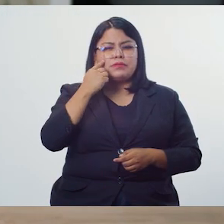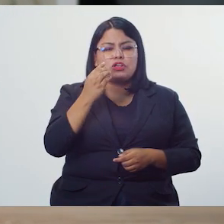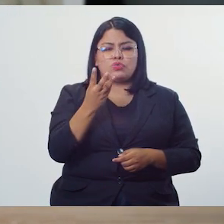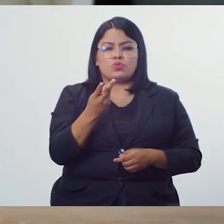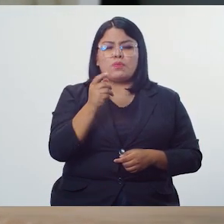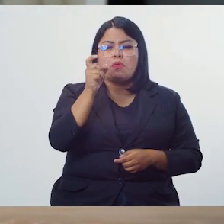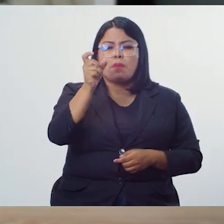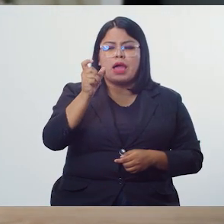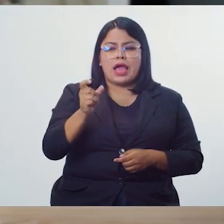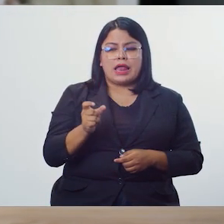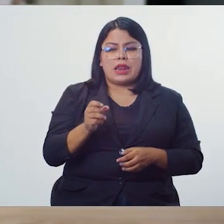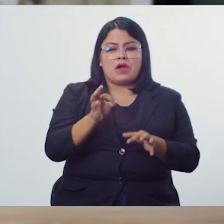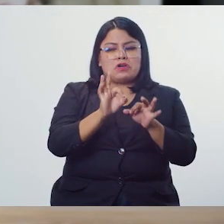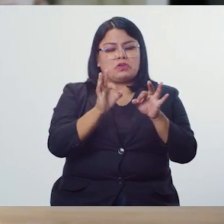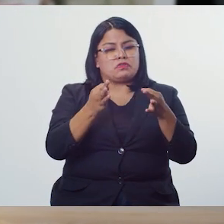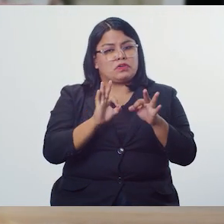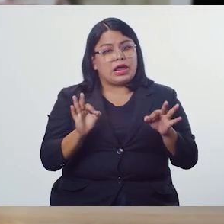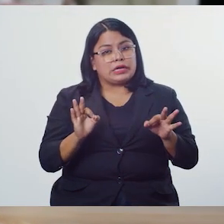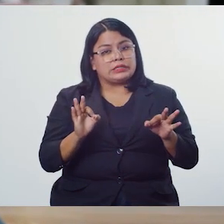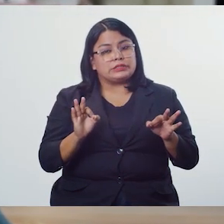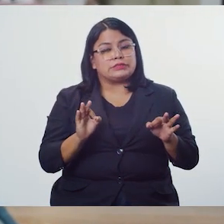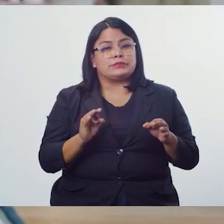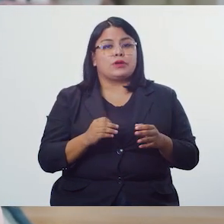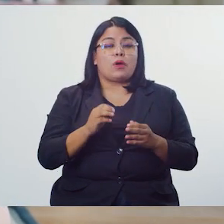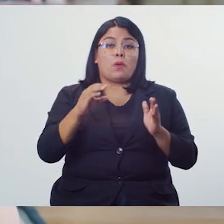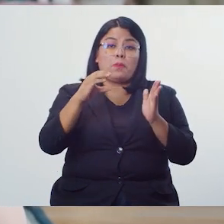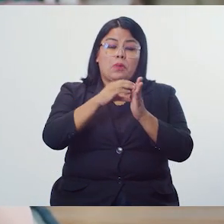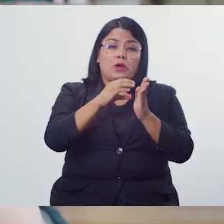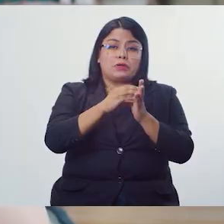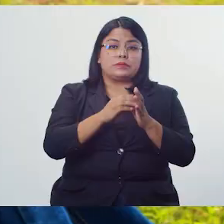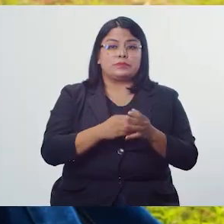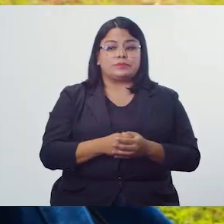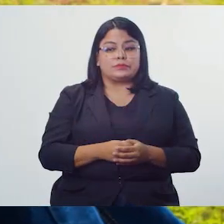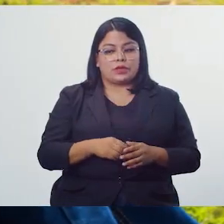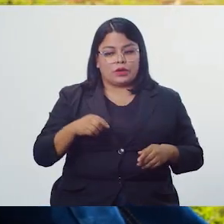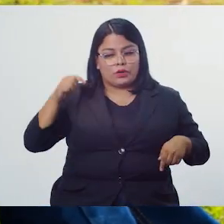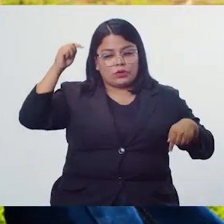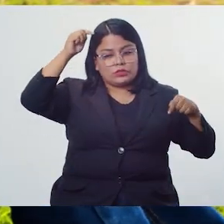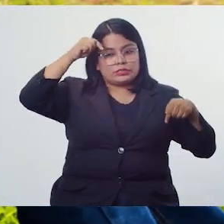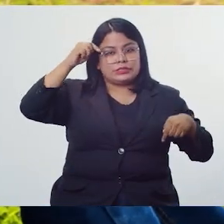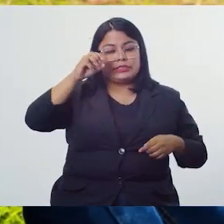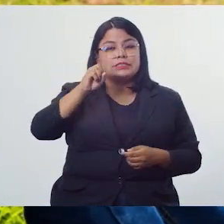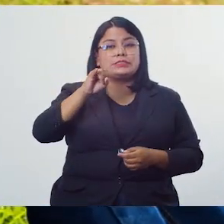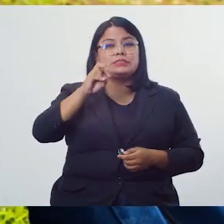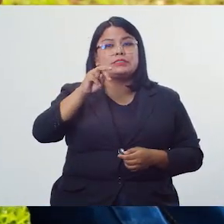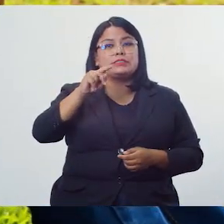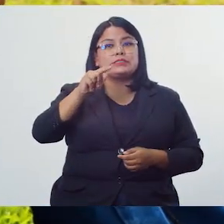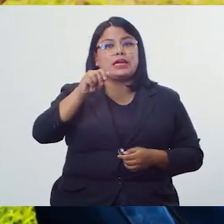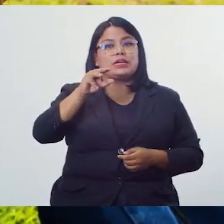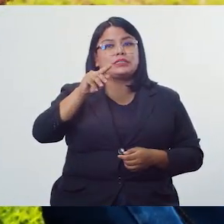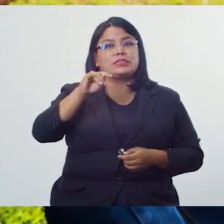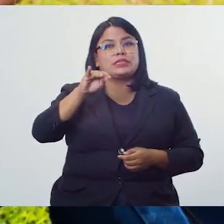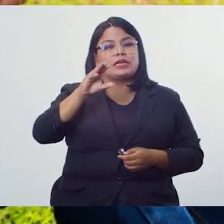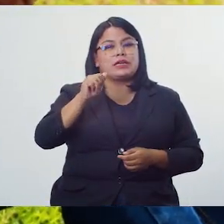número de palabras que contiene una frase, oración o párrafo. Conciencia sintáctica. En la cadena